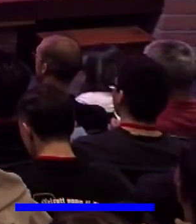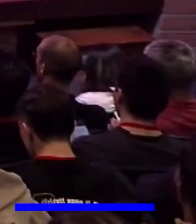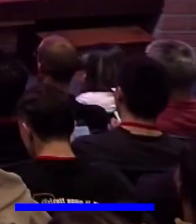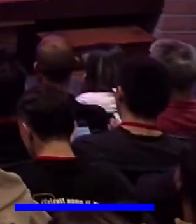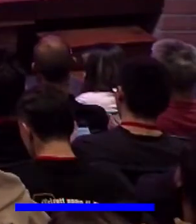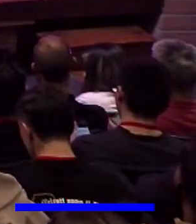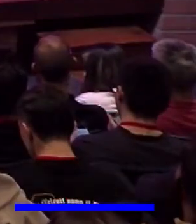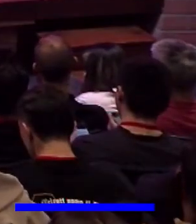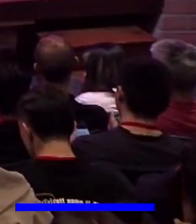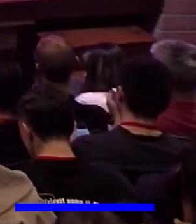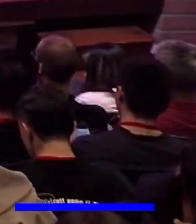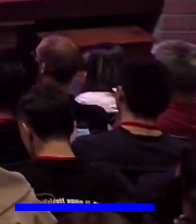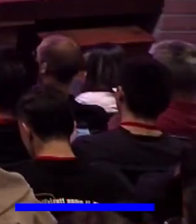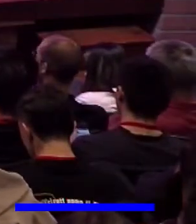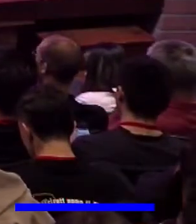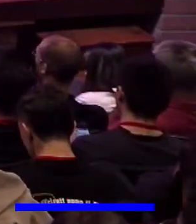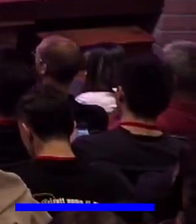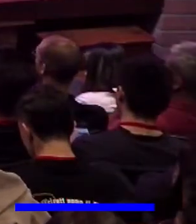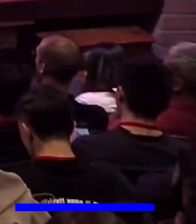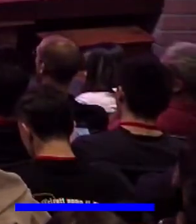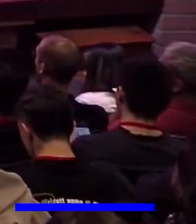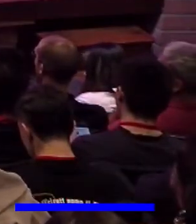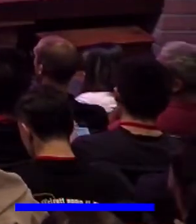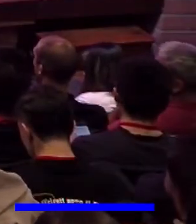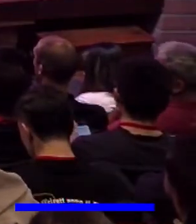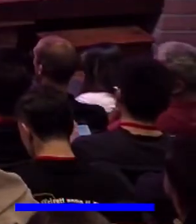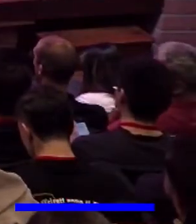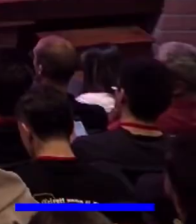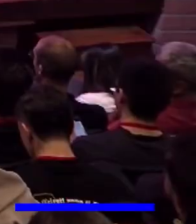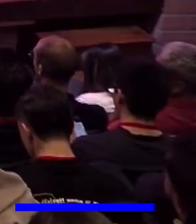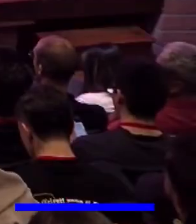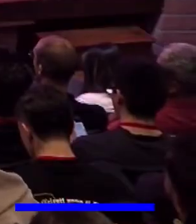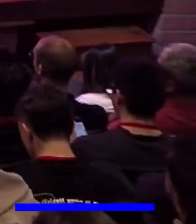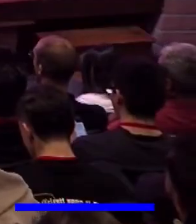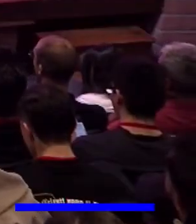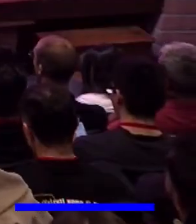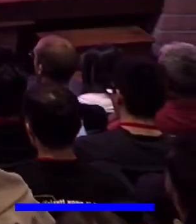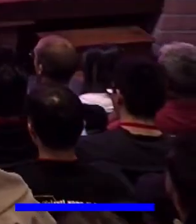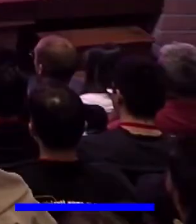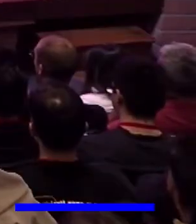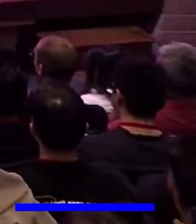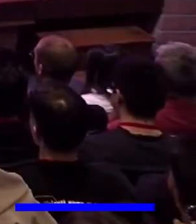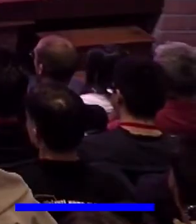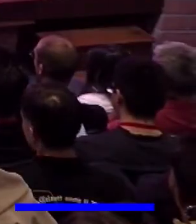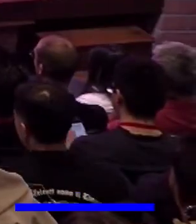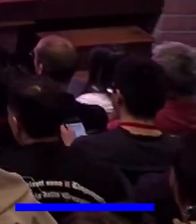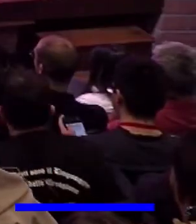Listo. Daniel, me gustaría que me comentaras acerca de la plataforma de